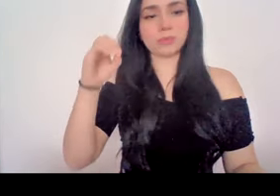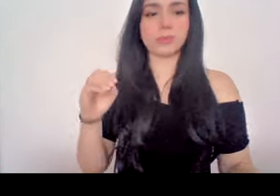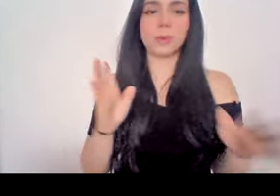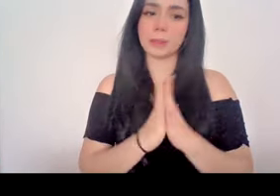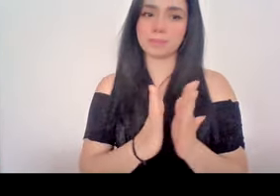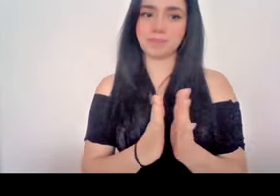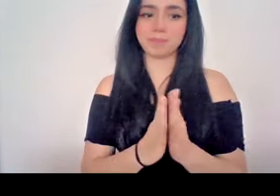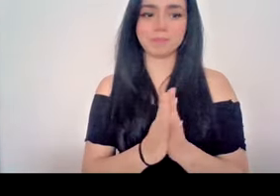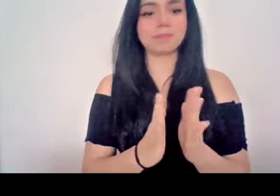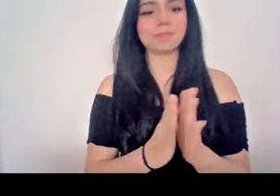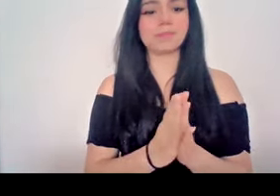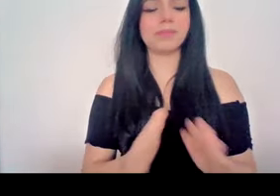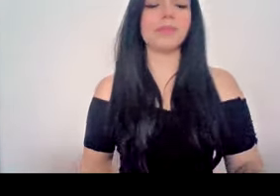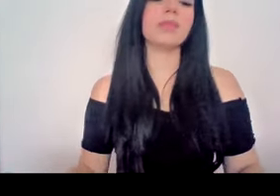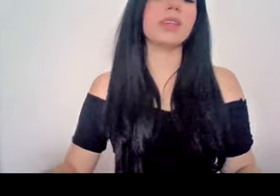padrino. Muy bien.